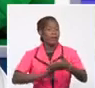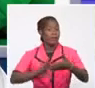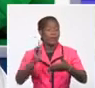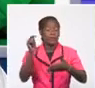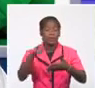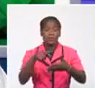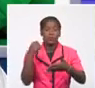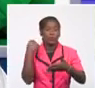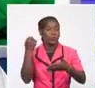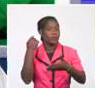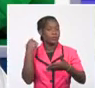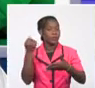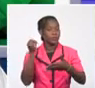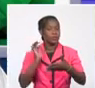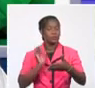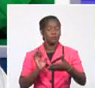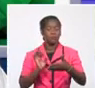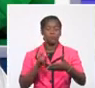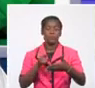aportando el